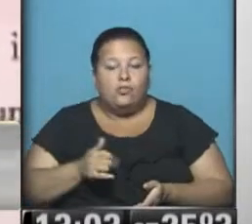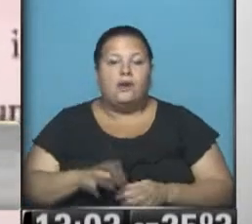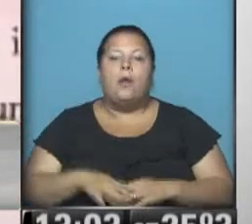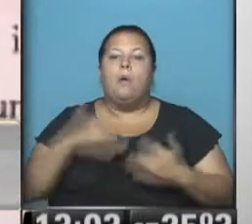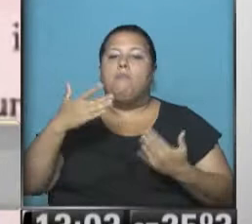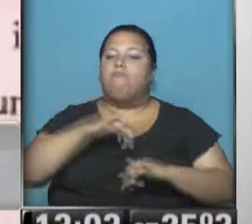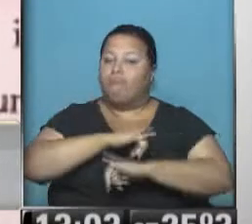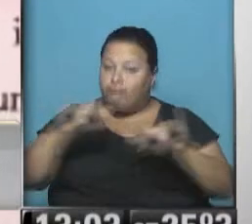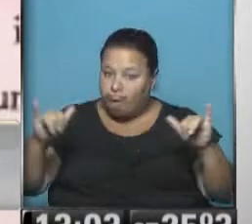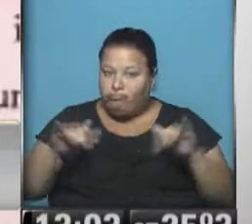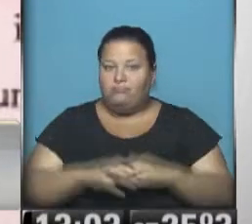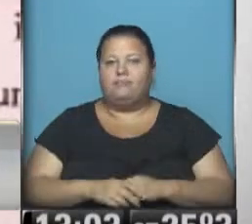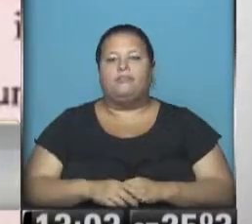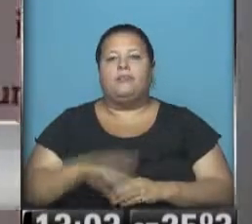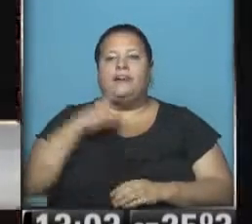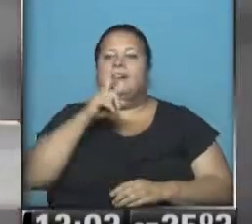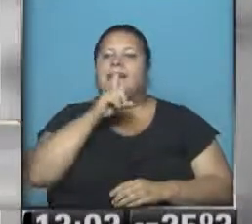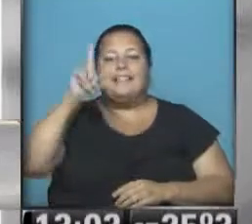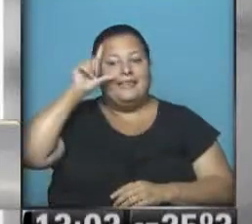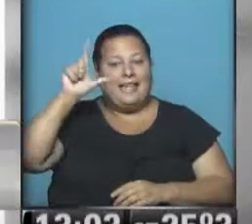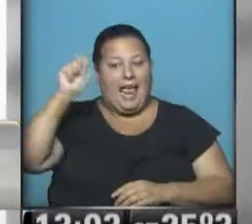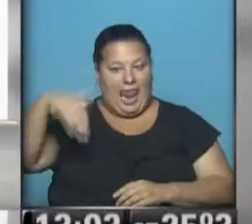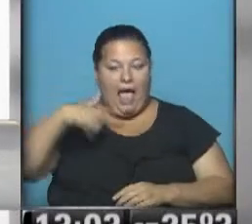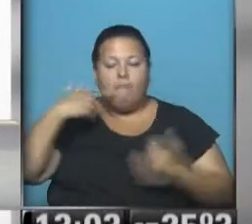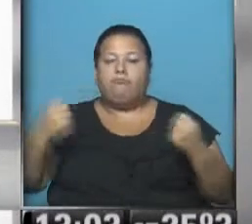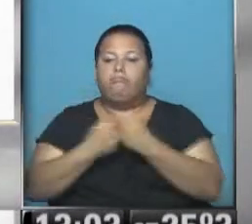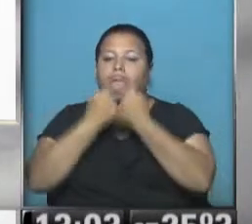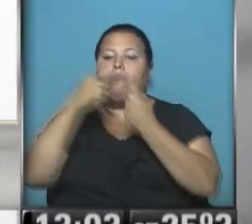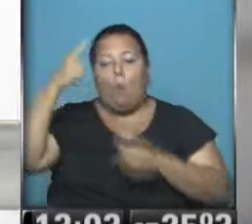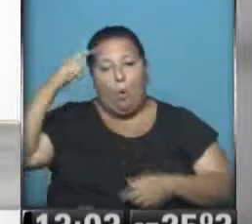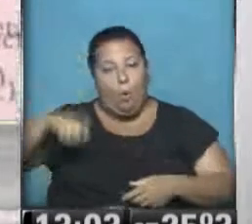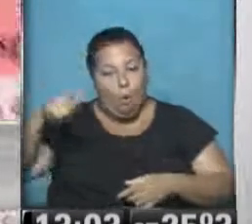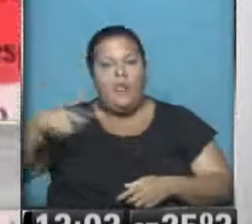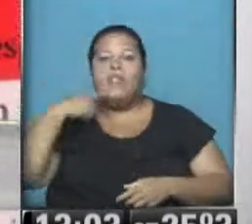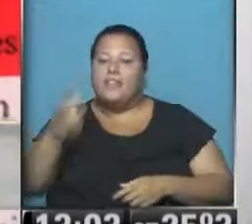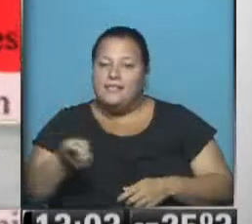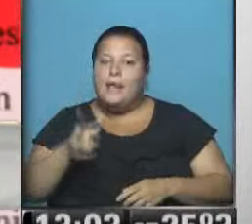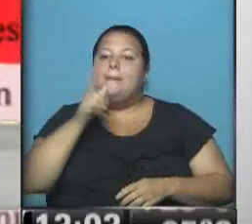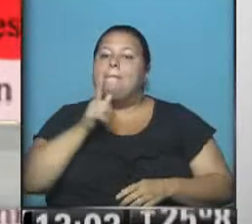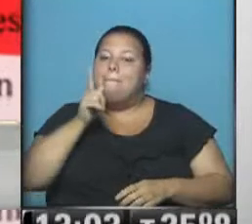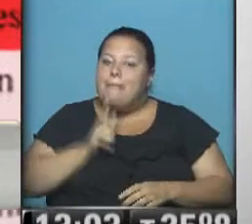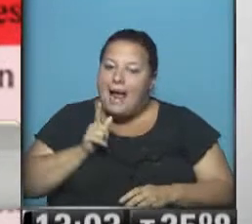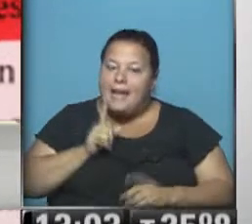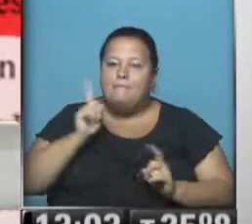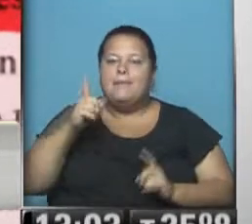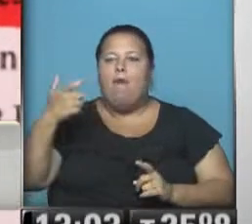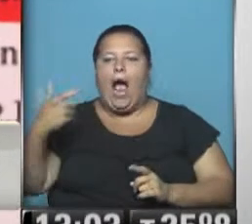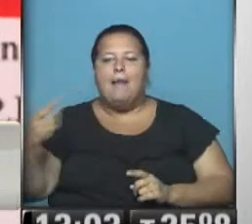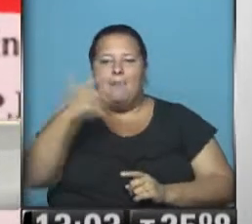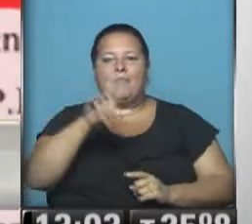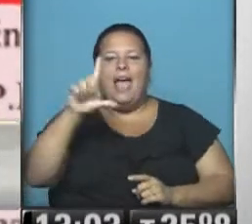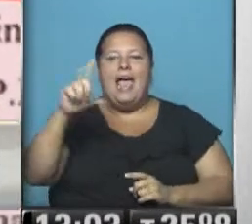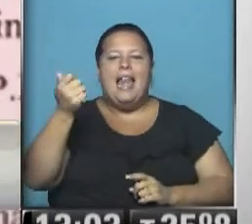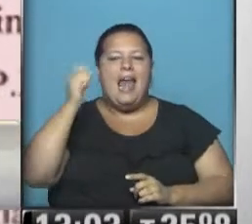pudo conocer, y la agencia TELAM lo consigna de acuerdo con fuentes judiciales, que se trataría de Diego Lagomarsino. Esto